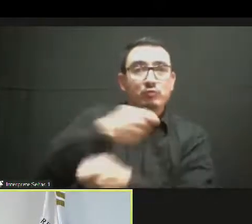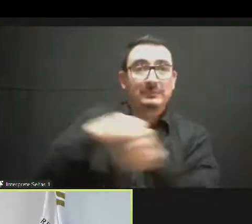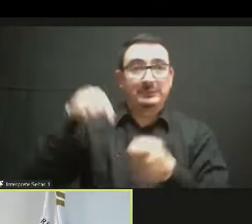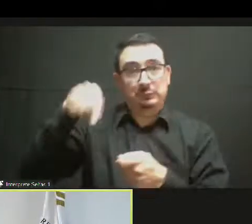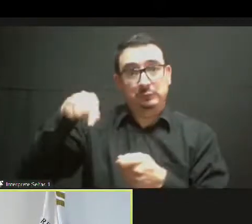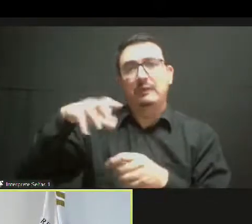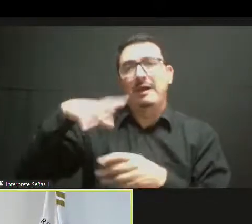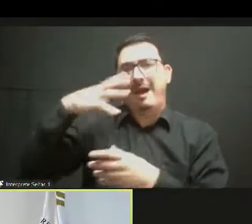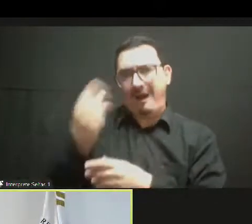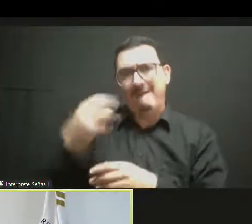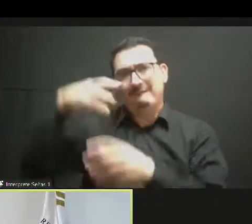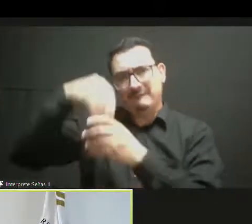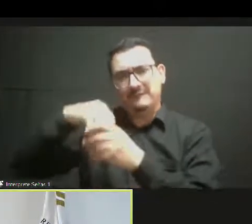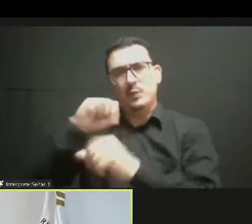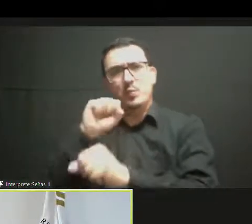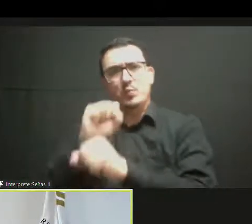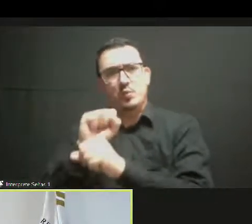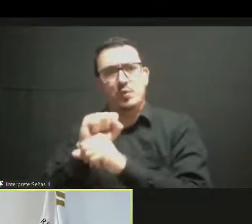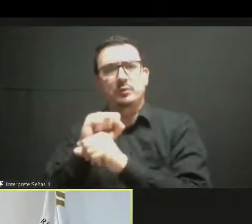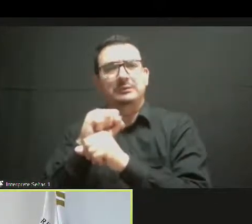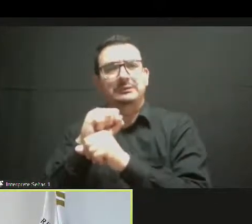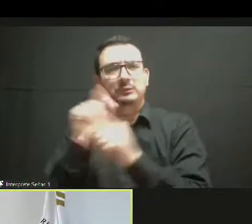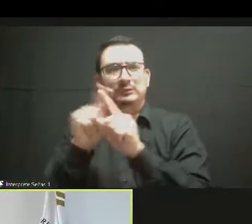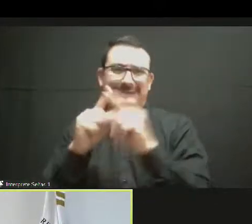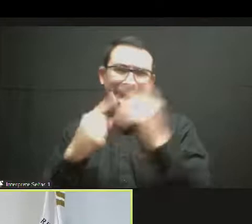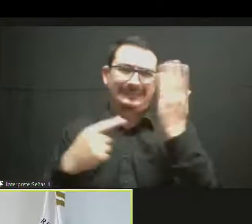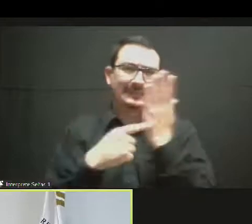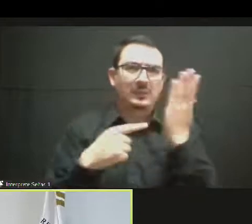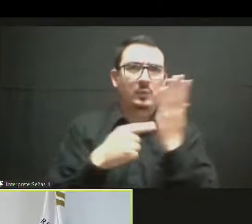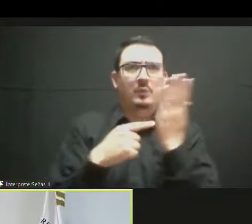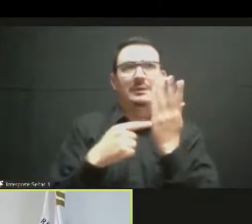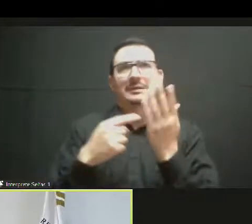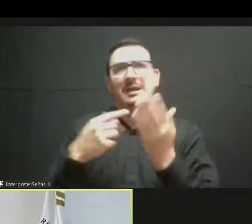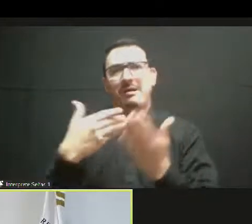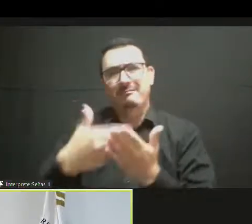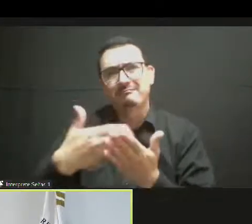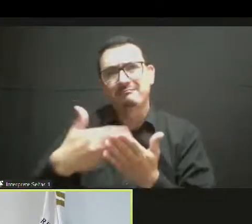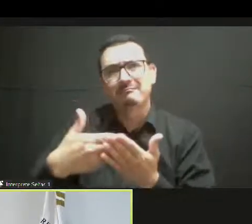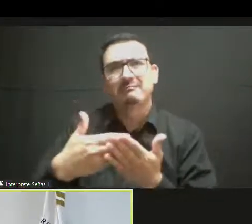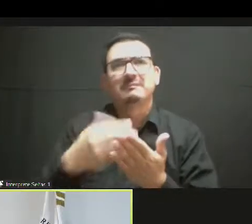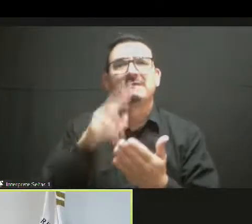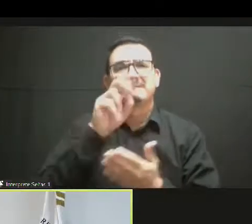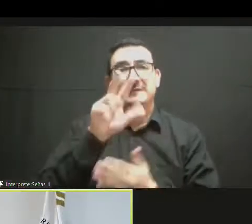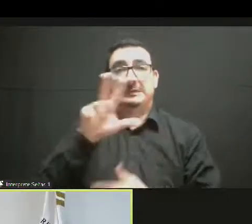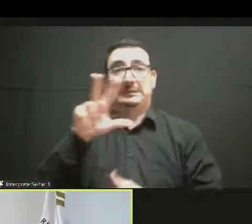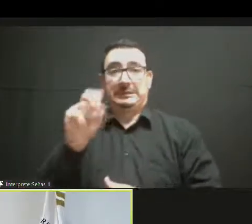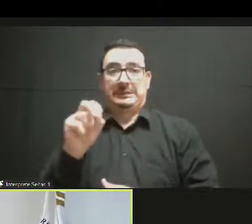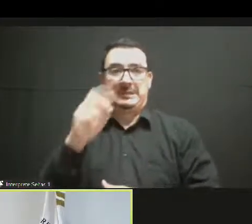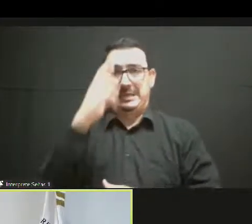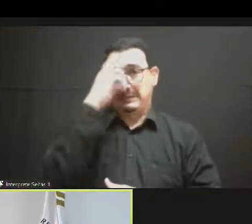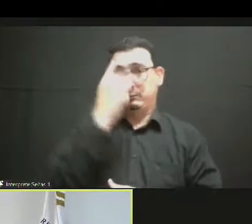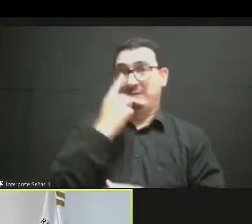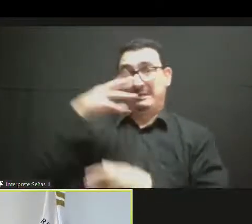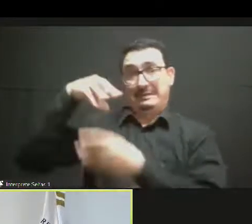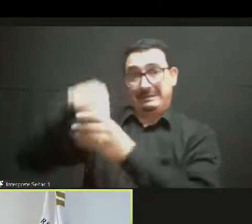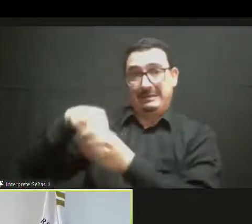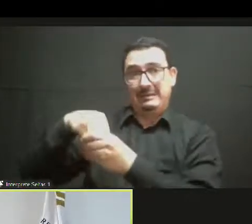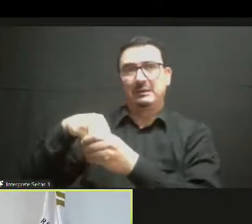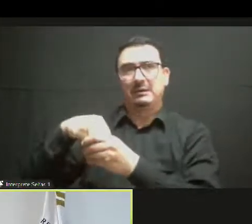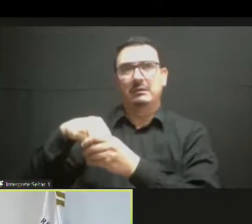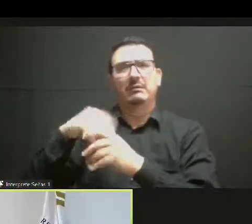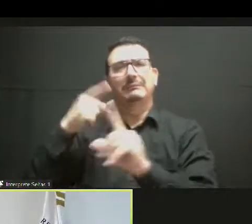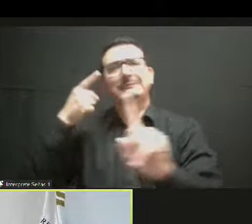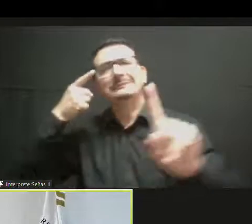Digital 2030 de la República Dominicana, desde el cual estamos elaborando propuestas de acciones que garanticen justamente